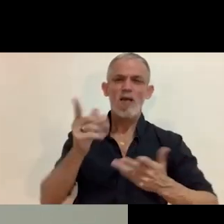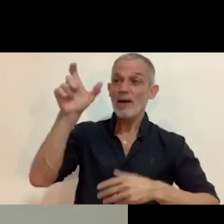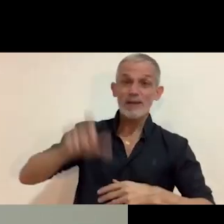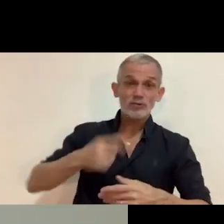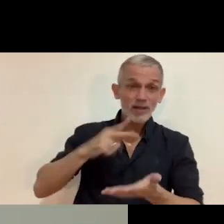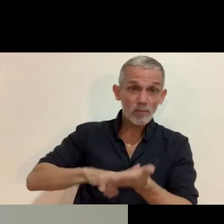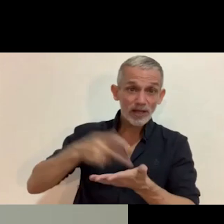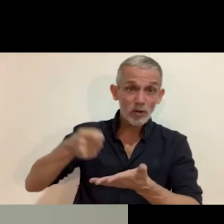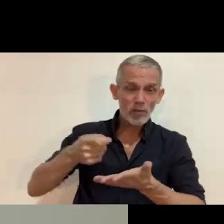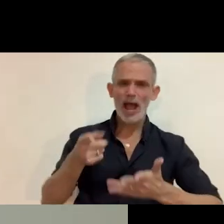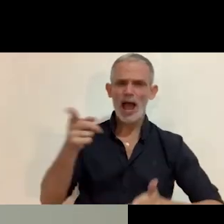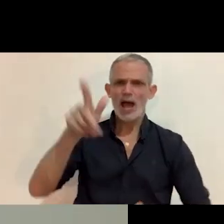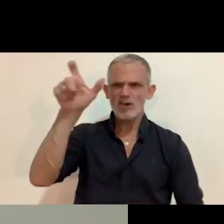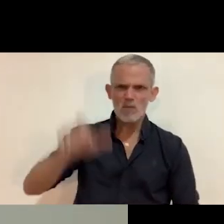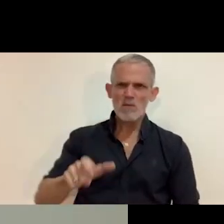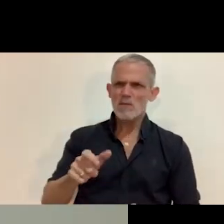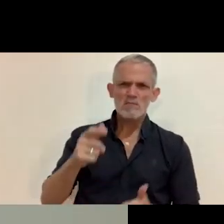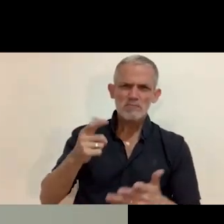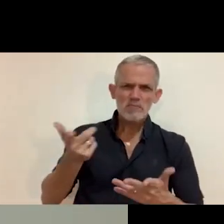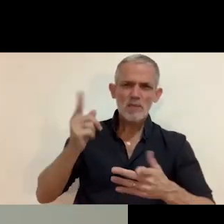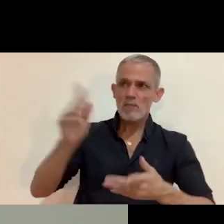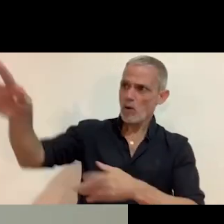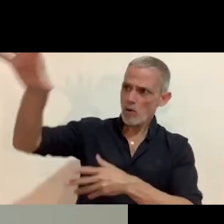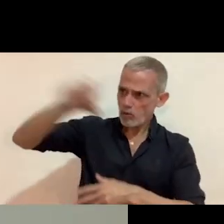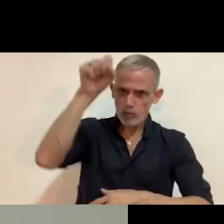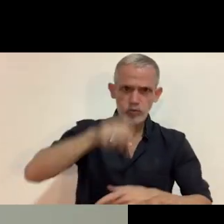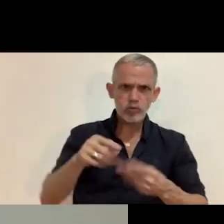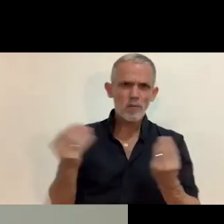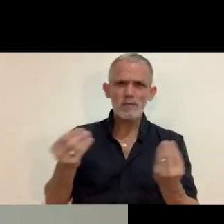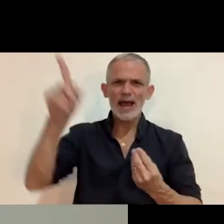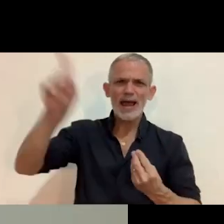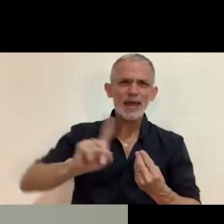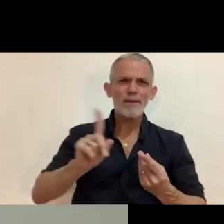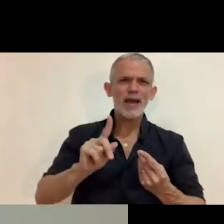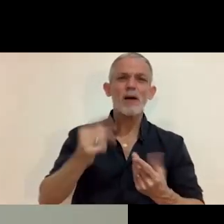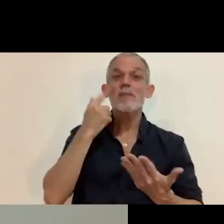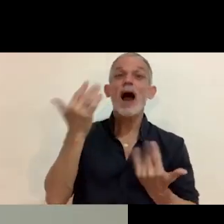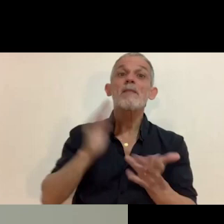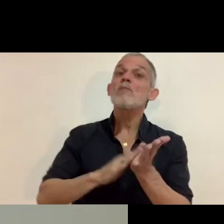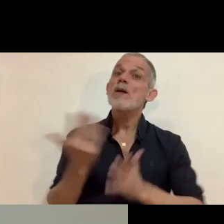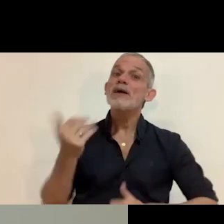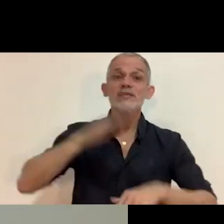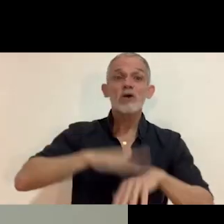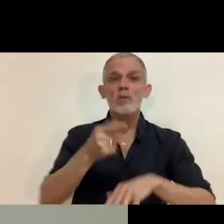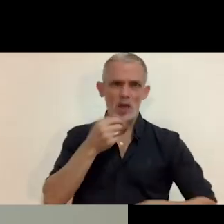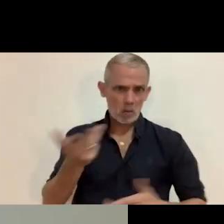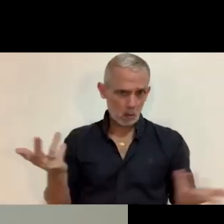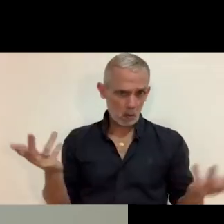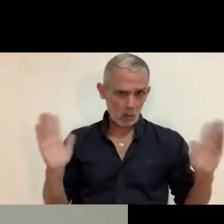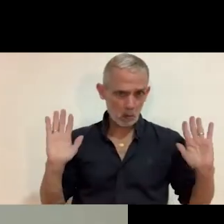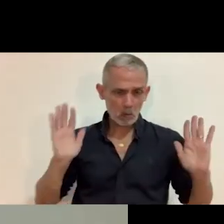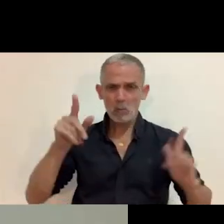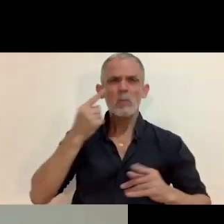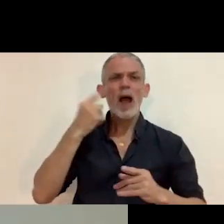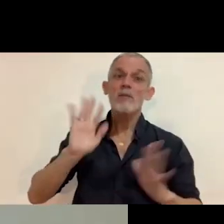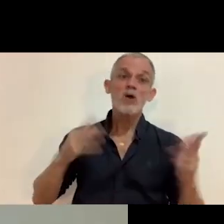contribuyente convertido en imputado en sede penal que acredite su inocencia. En todo caso, se va a tener que